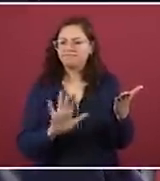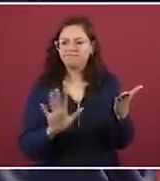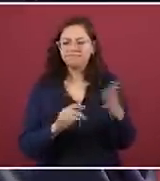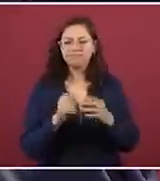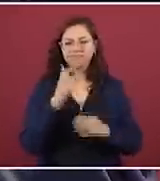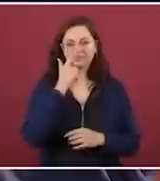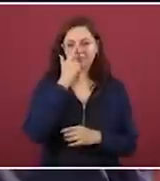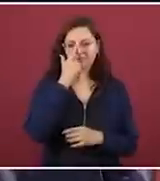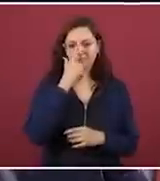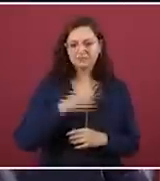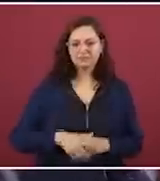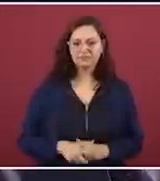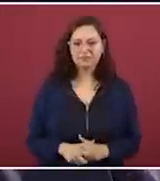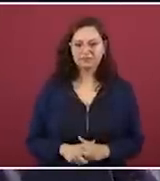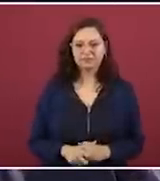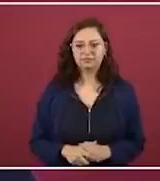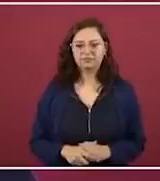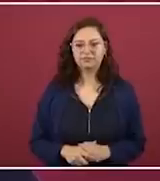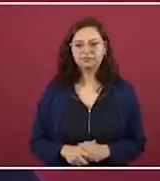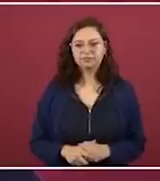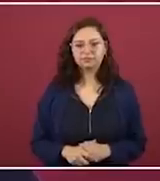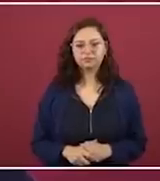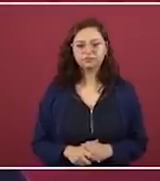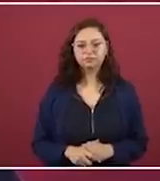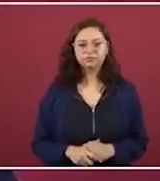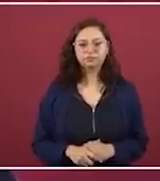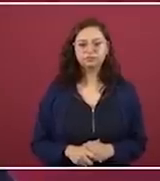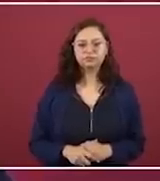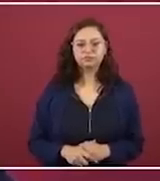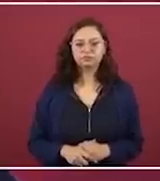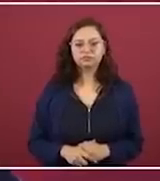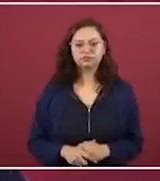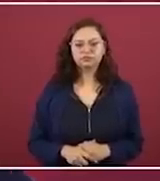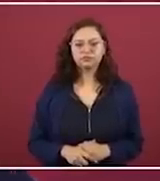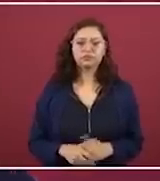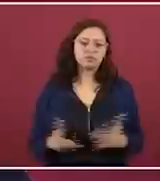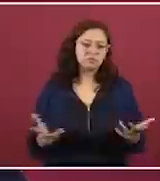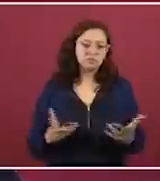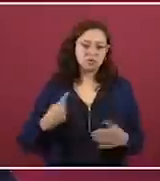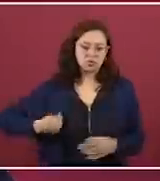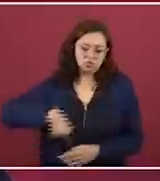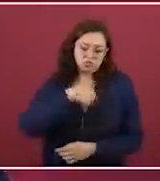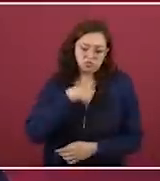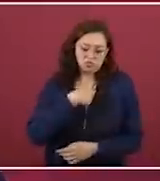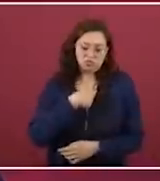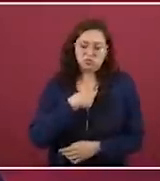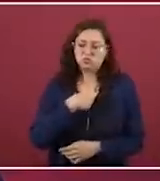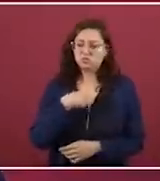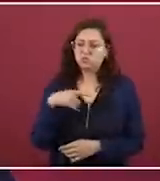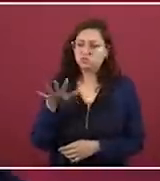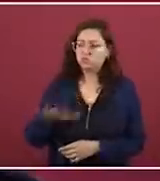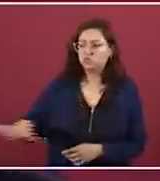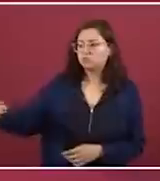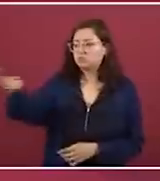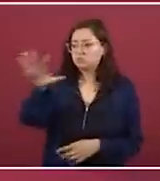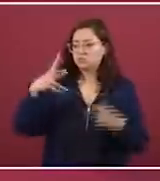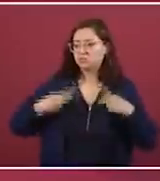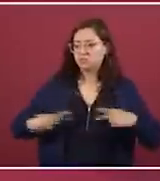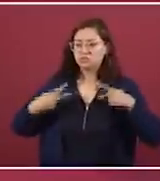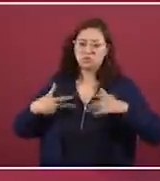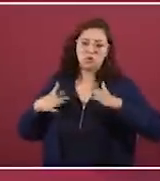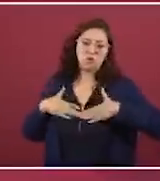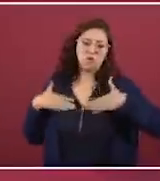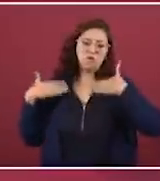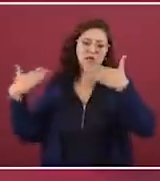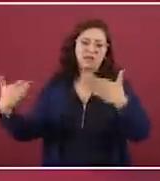Confiar en los ciudadanos y en las benditas redes sociales,